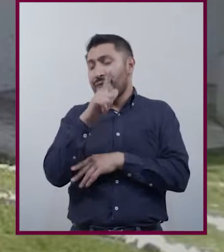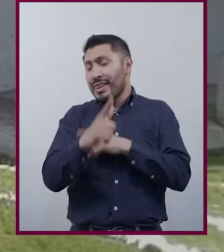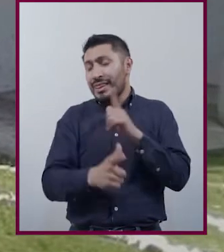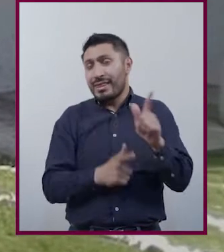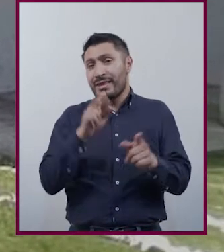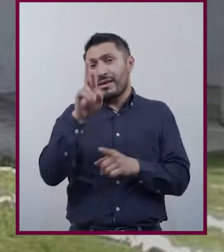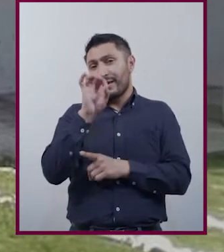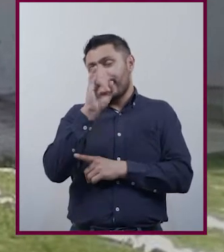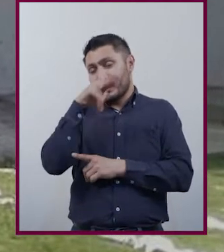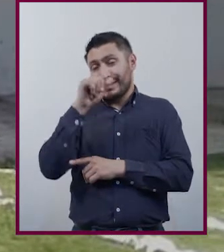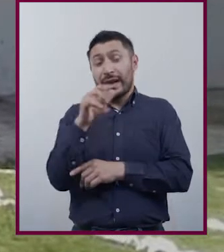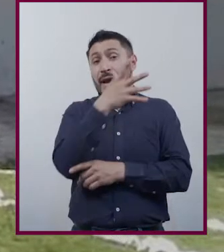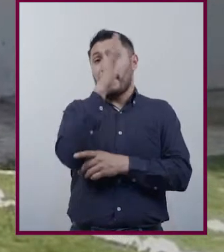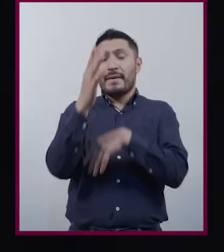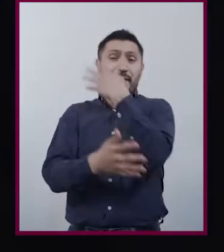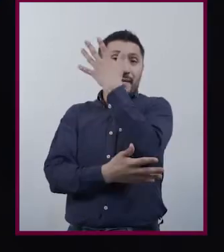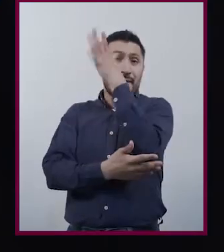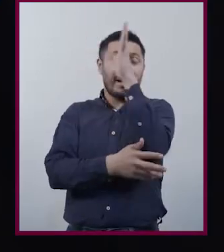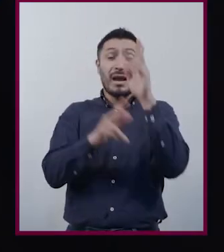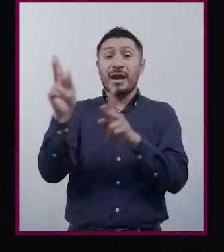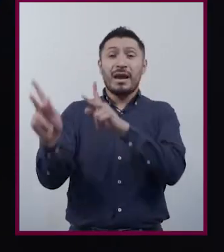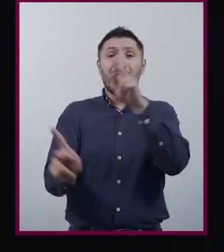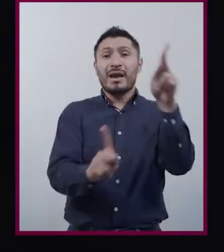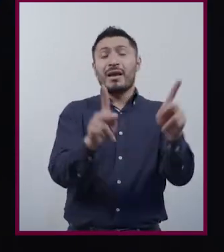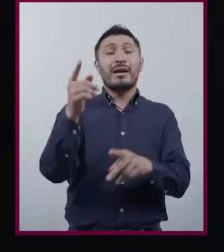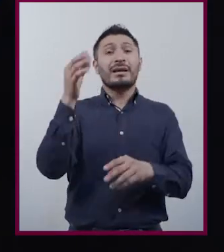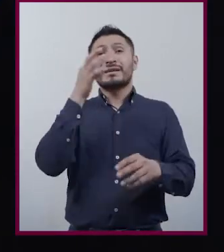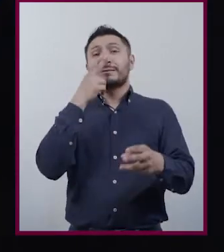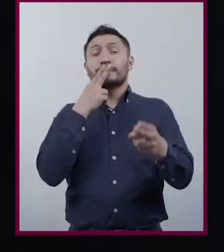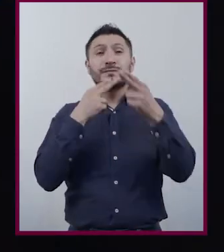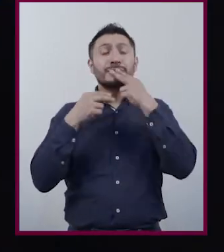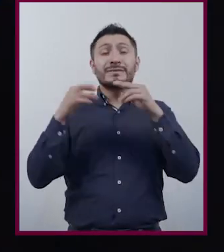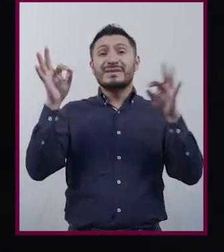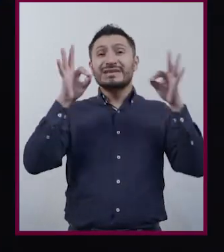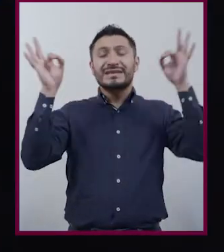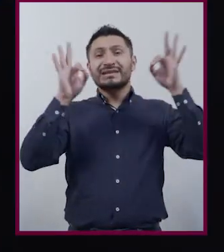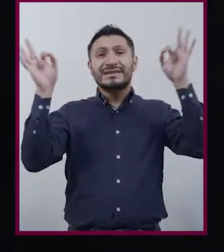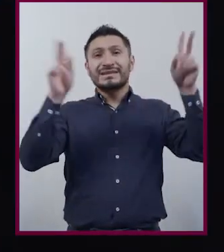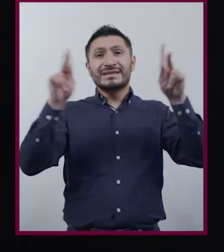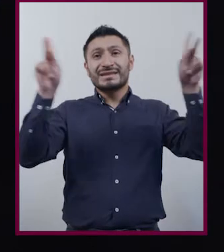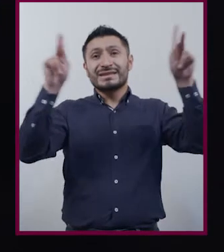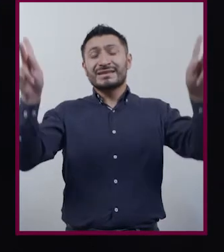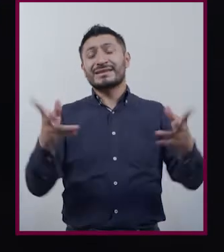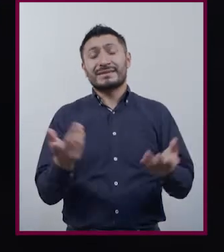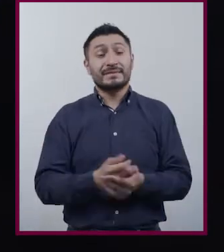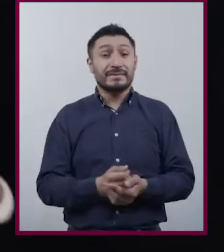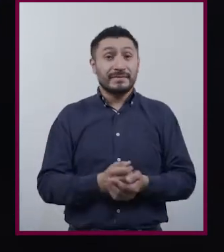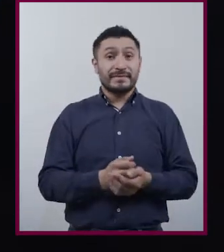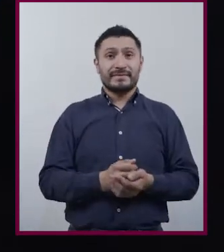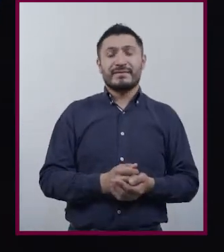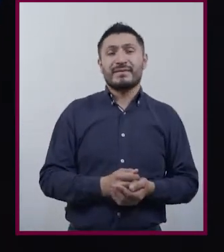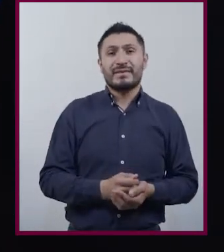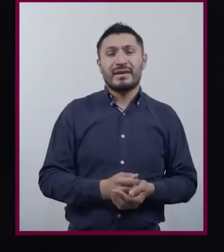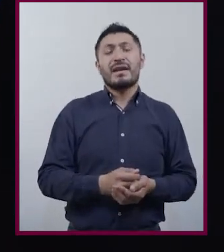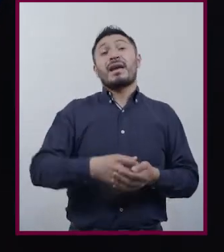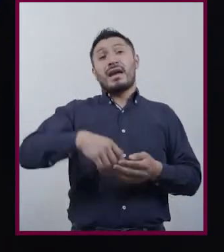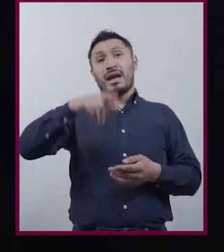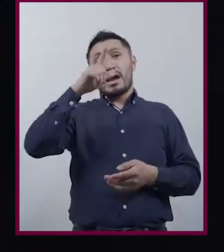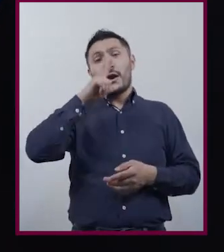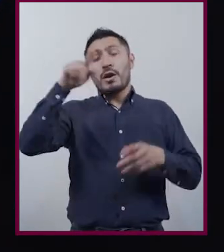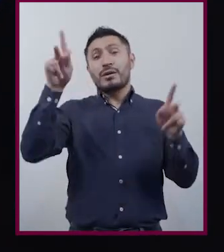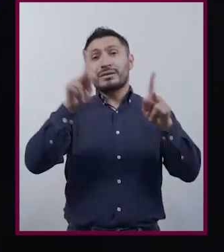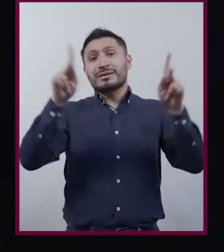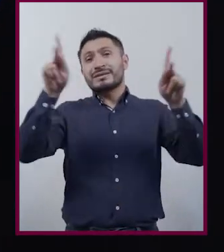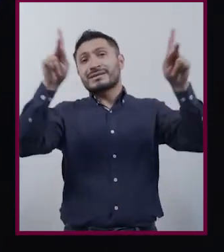de la ceiba nodriza de los pueblos y el zumbido de los insectos dorados de polen y del parpadeo nervioso de las luciérnagas.